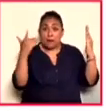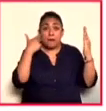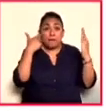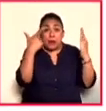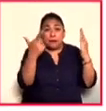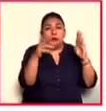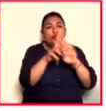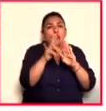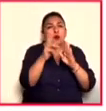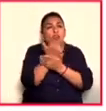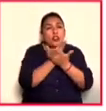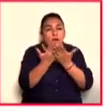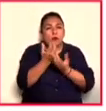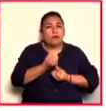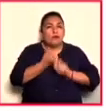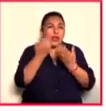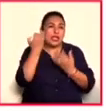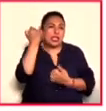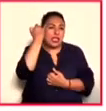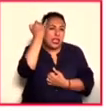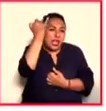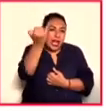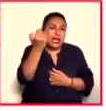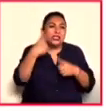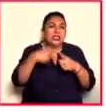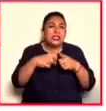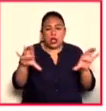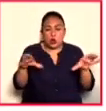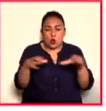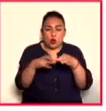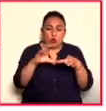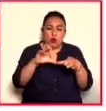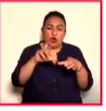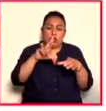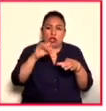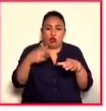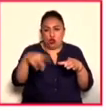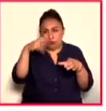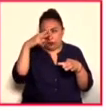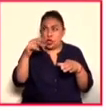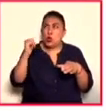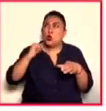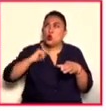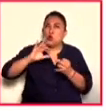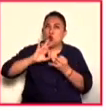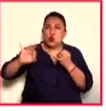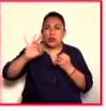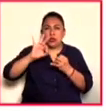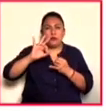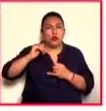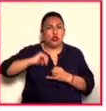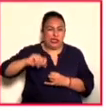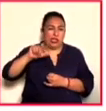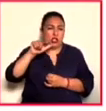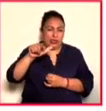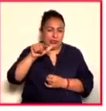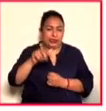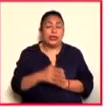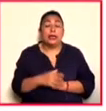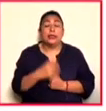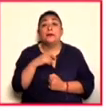transmitir la ideología de las élites criollas mexicanas a finales del siglo XVII. Por un